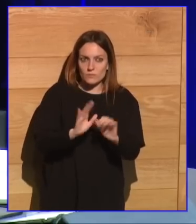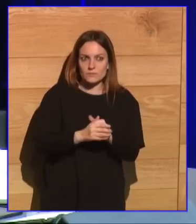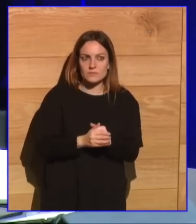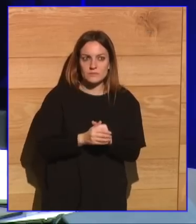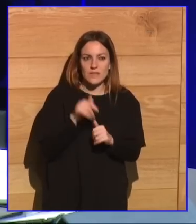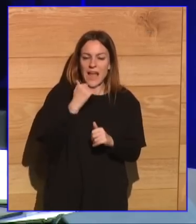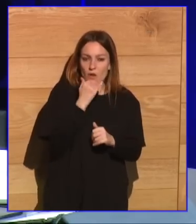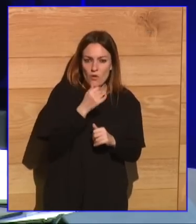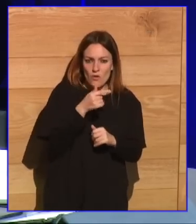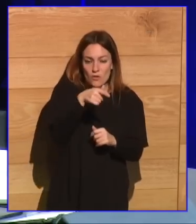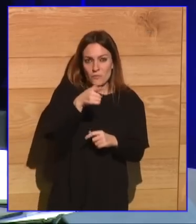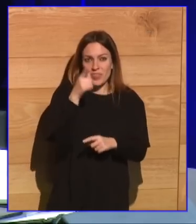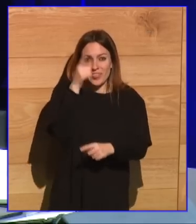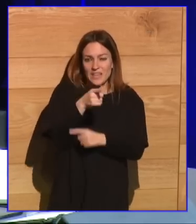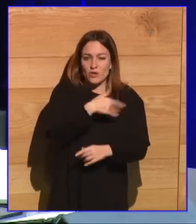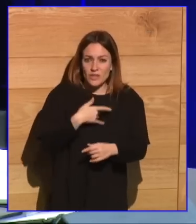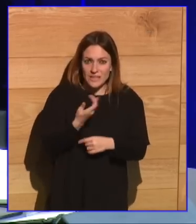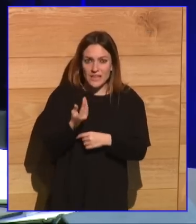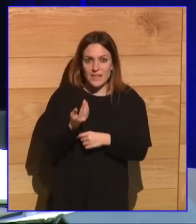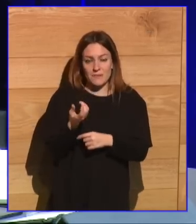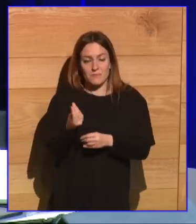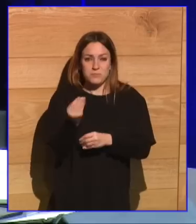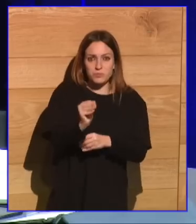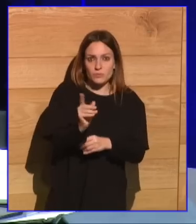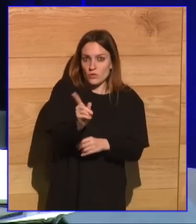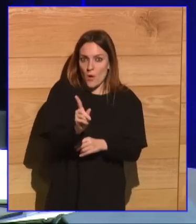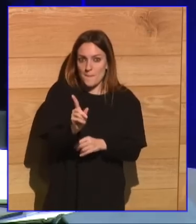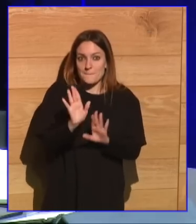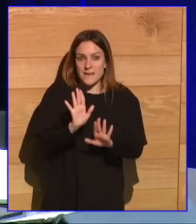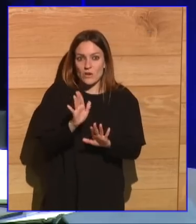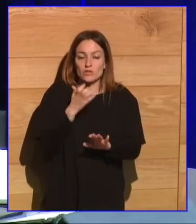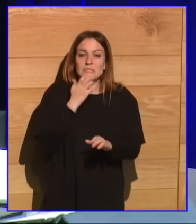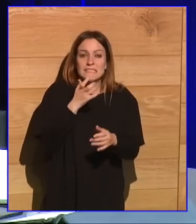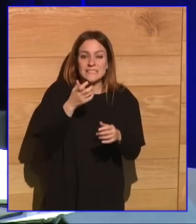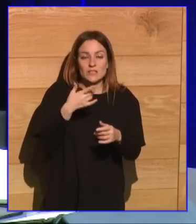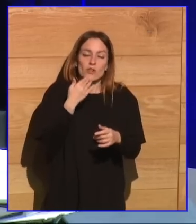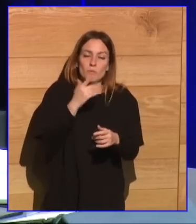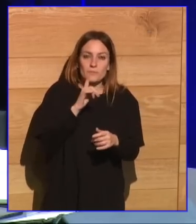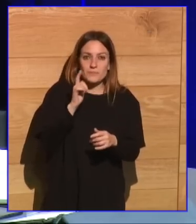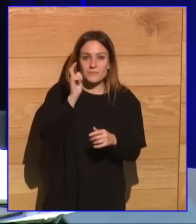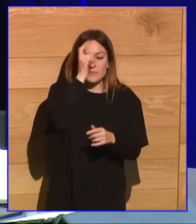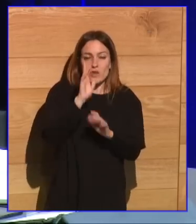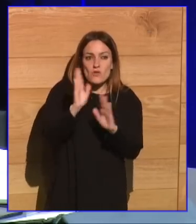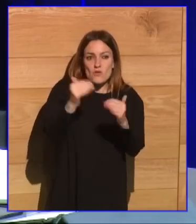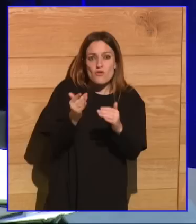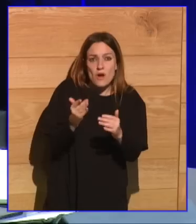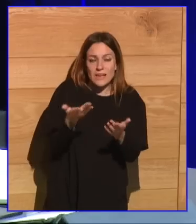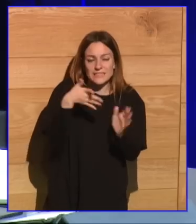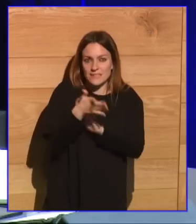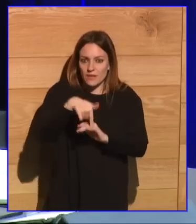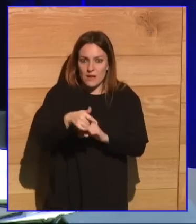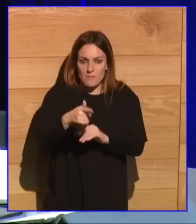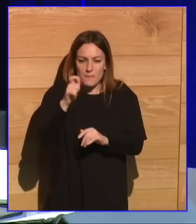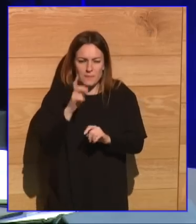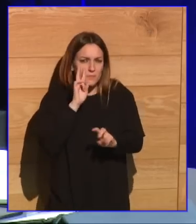se le ha querido dar, sino la que su ausencia de significado permite que dialogue con el